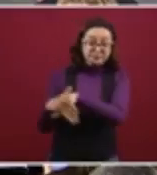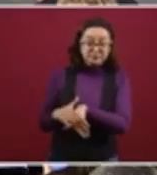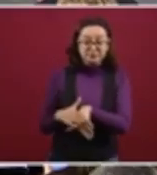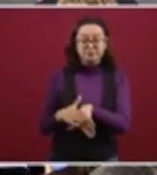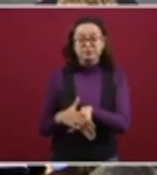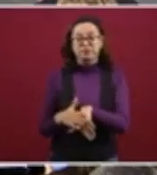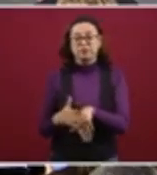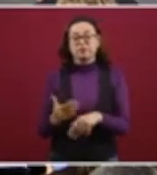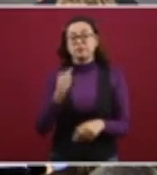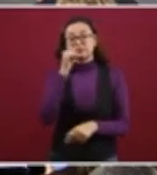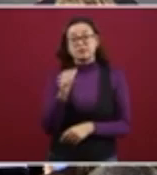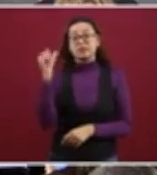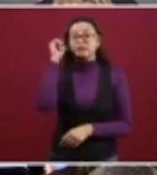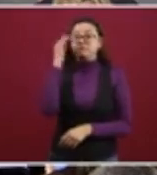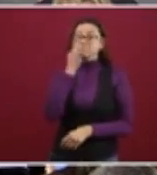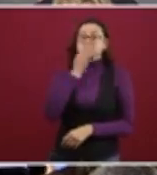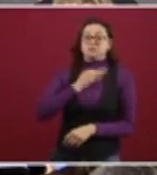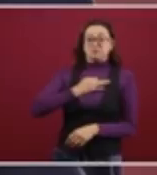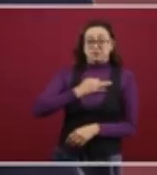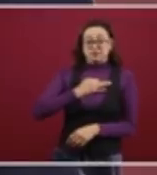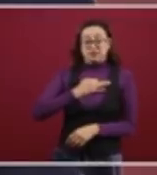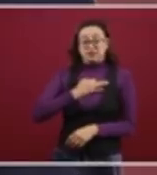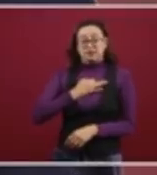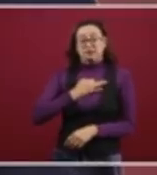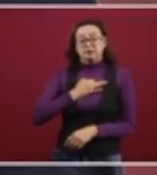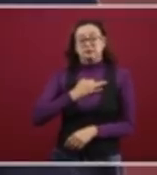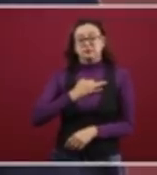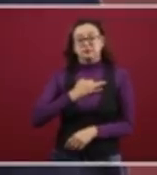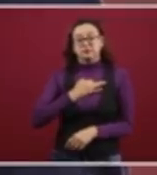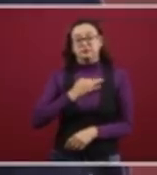fui informado ayer en la mañana,